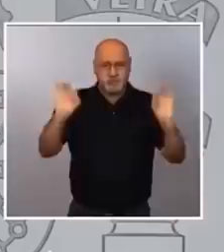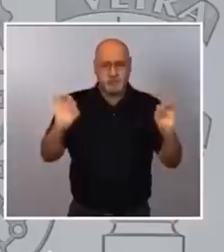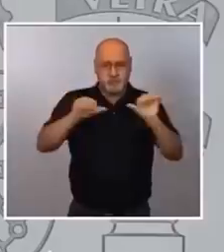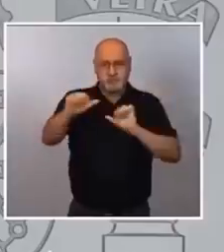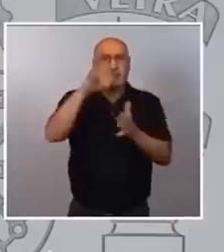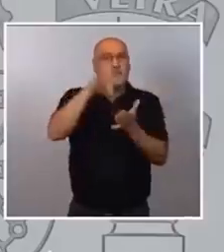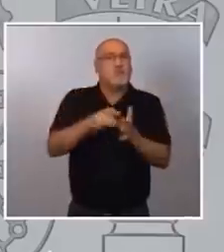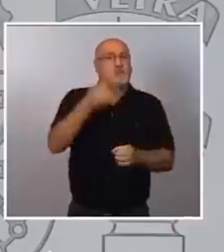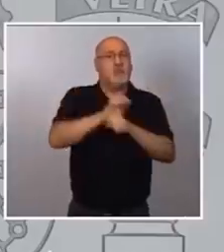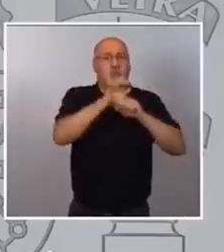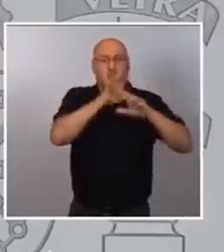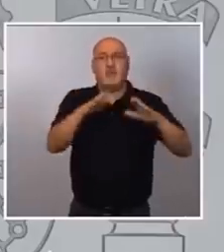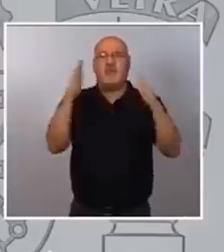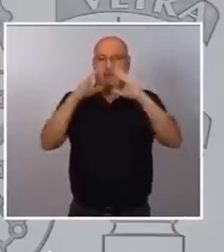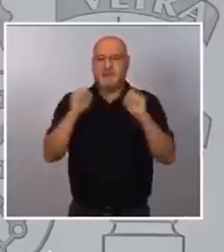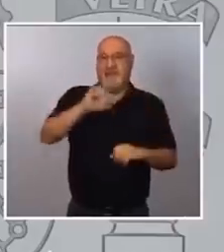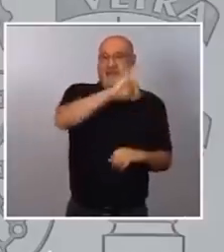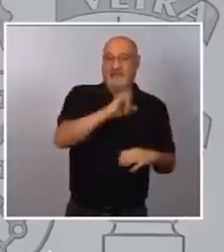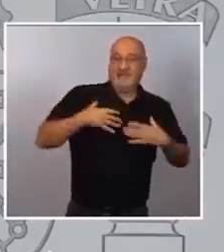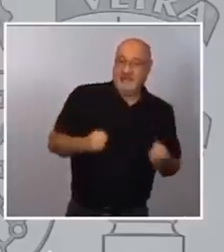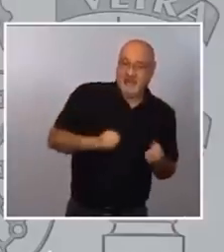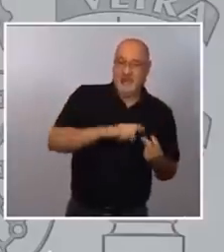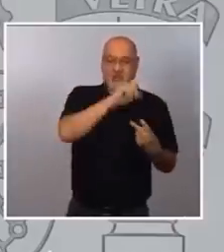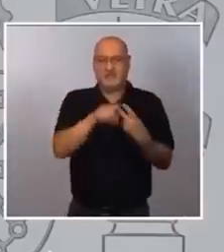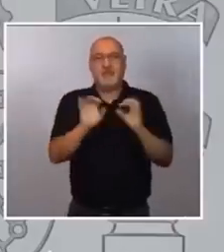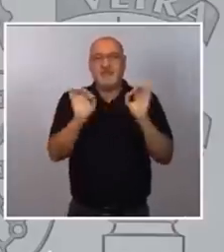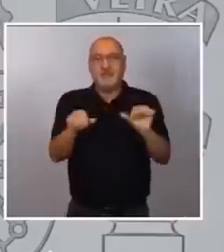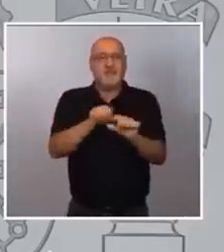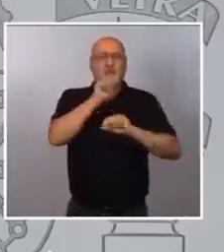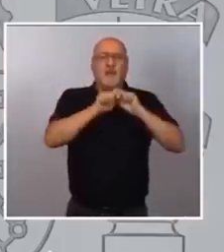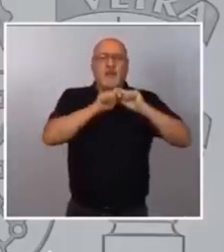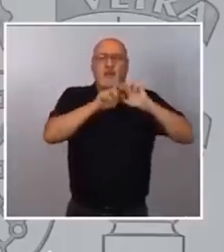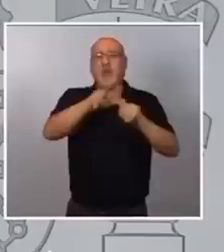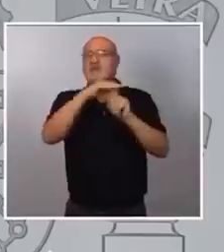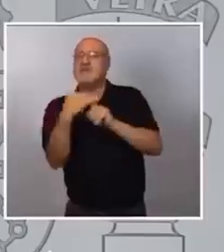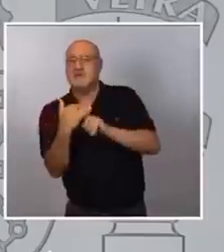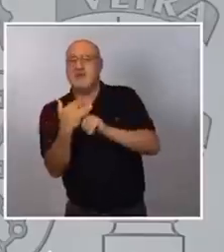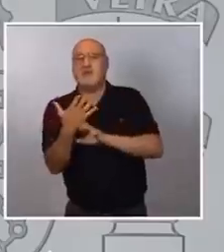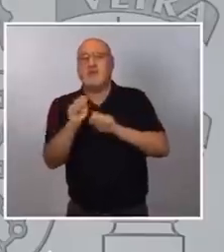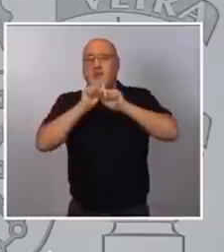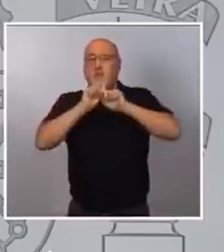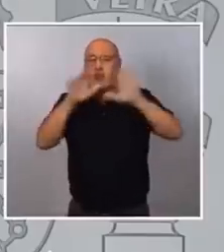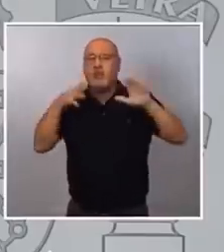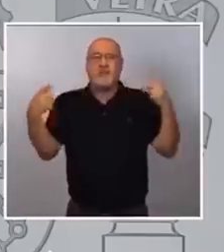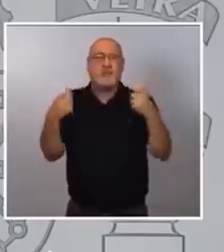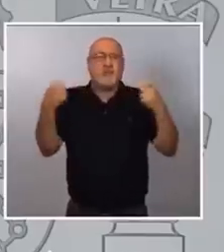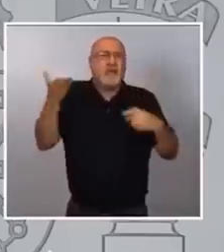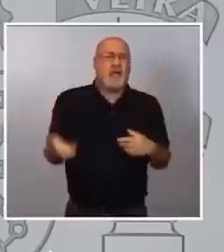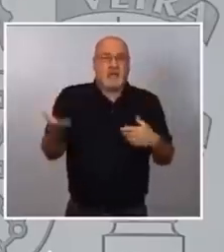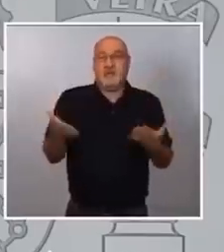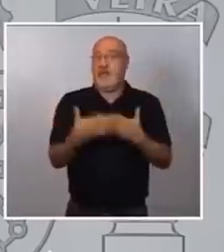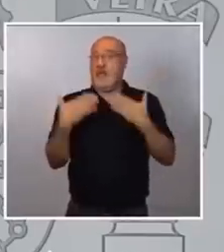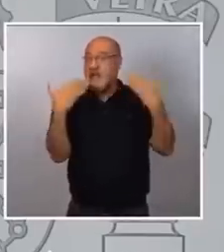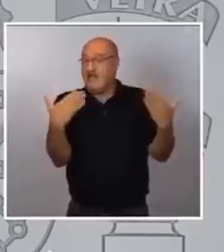concreto. Crisis sanitarias, tales como epidemias y situaciones de contaminación graves. Gracias a ello